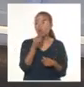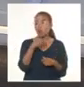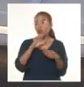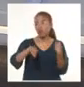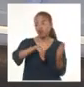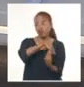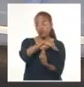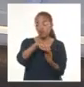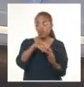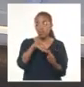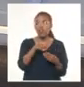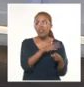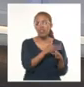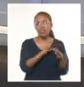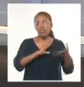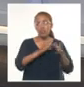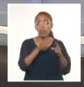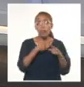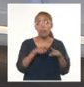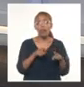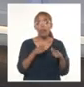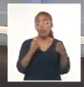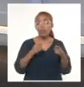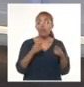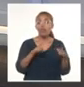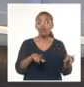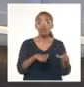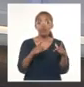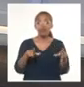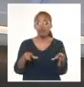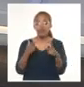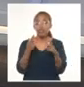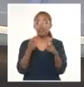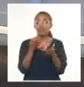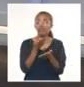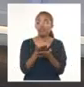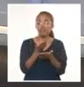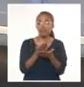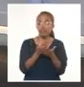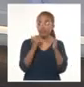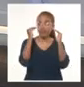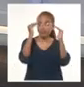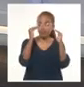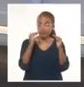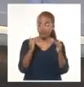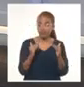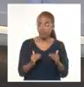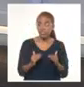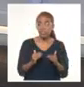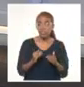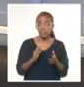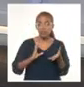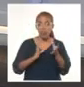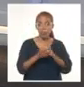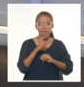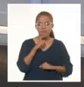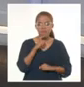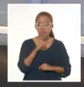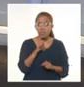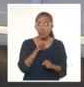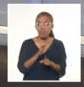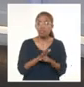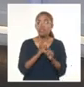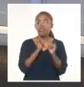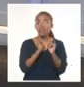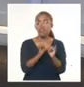pero tiene que cumplir una serie de requerimientos burocráticos un tanto engorrosos y que van a partir de la información